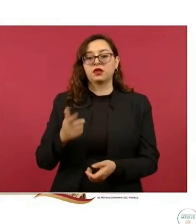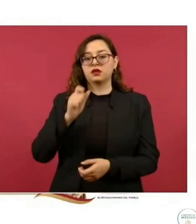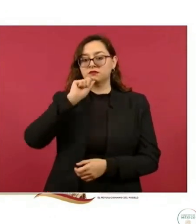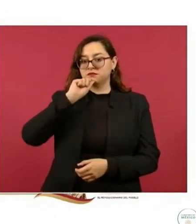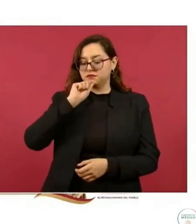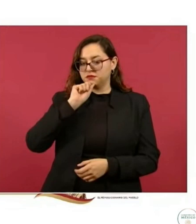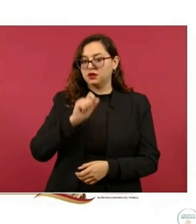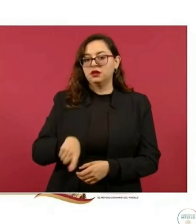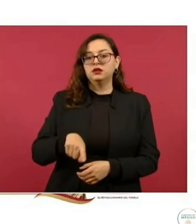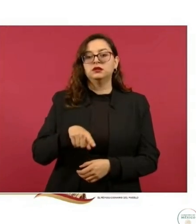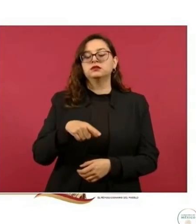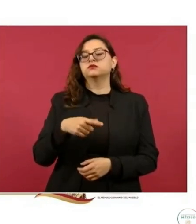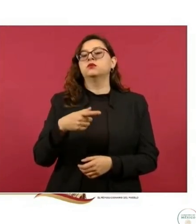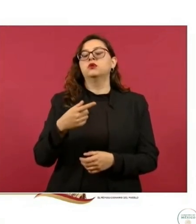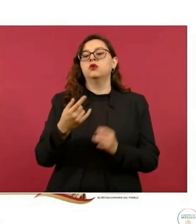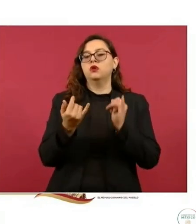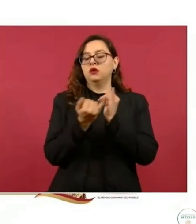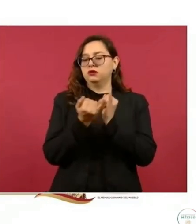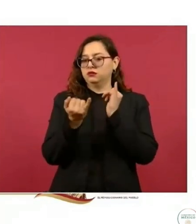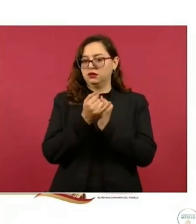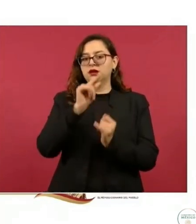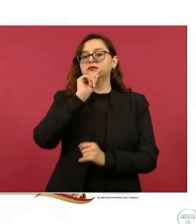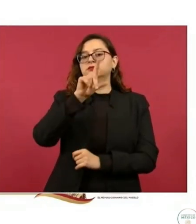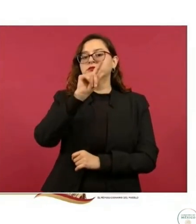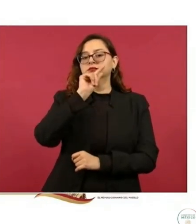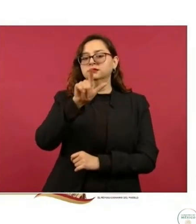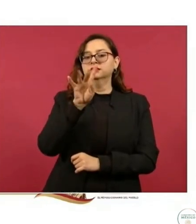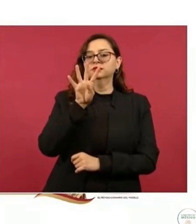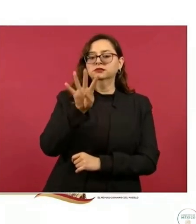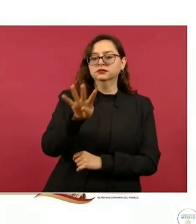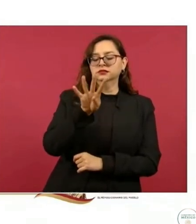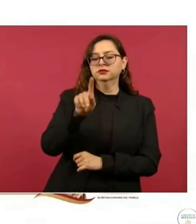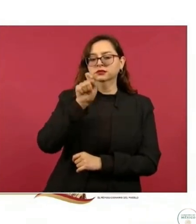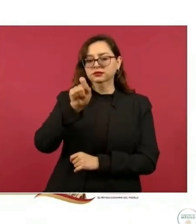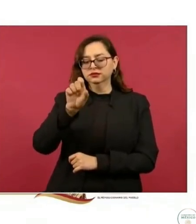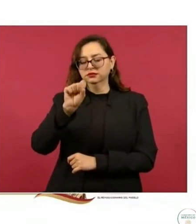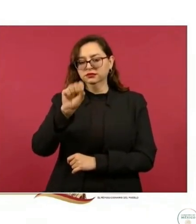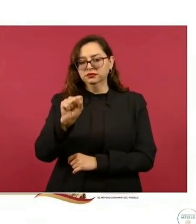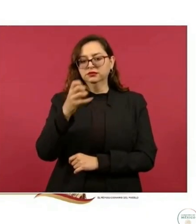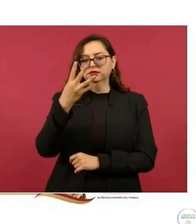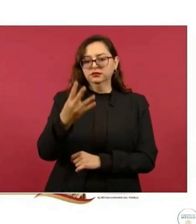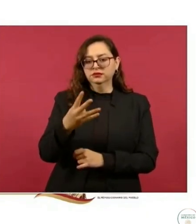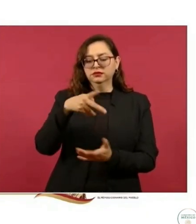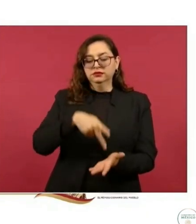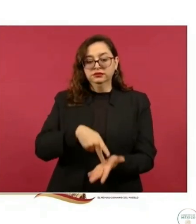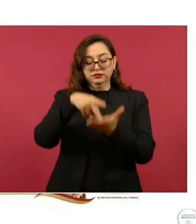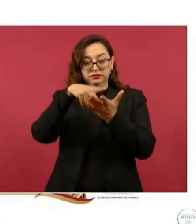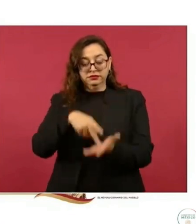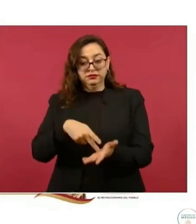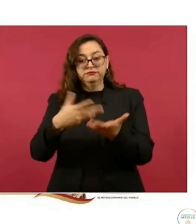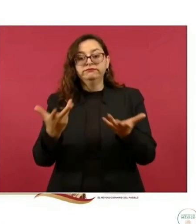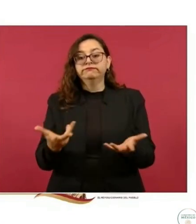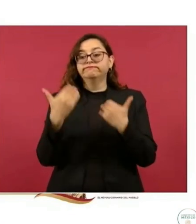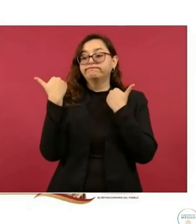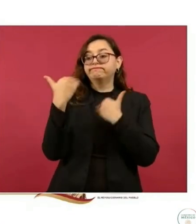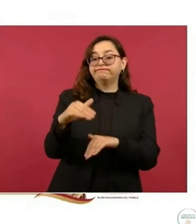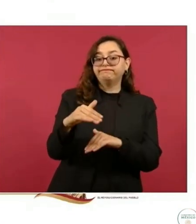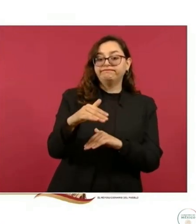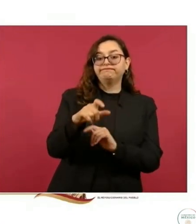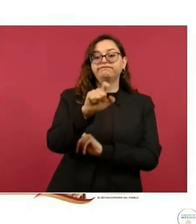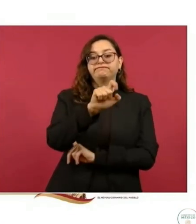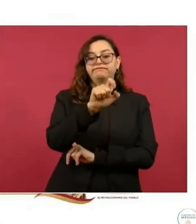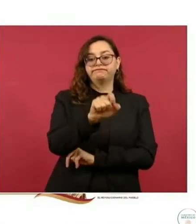mismo proveedor en Zapotlanejo, Jalisco, lo tiene a 19 pesos con 64 centavos el kilo, cuando el precio máximo es